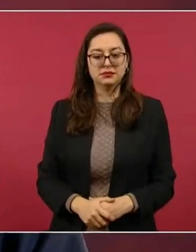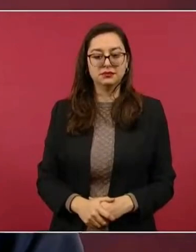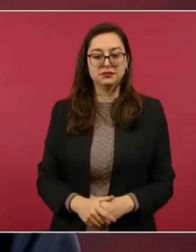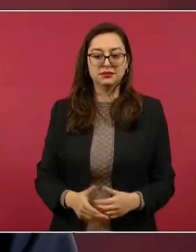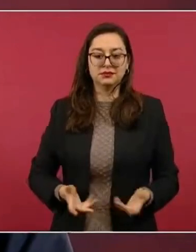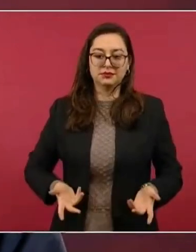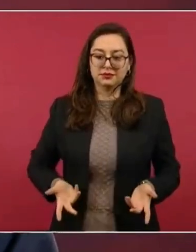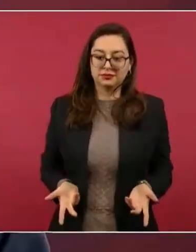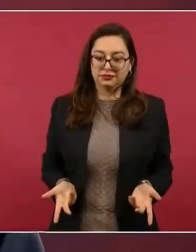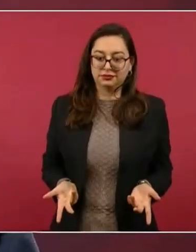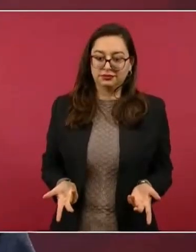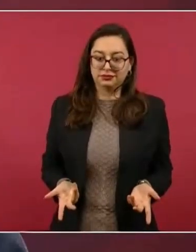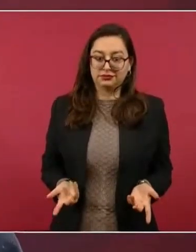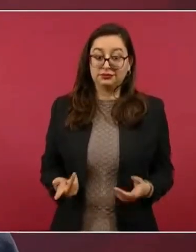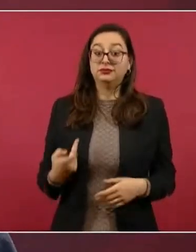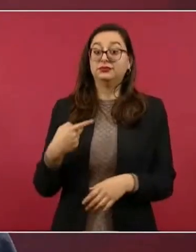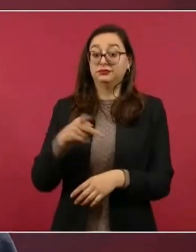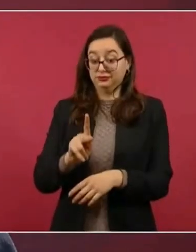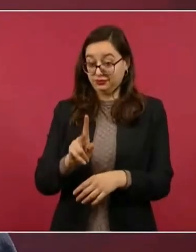Pero antes de que yo me vaya,